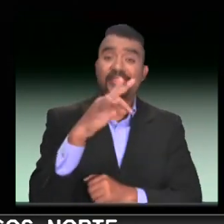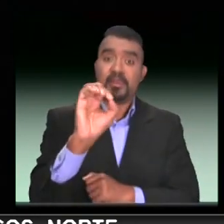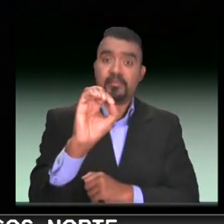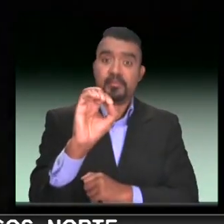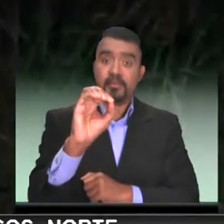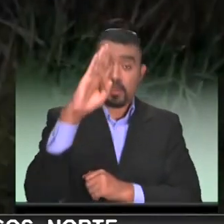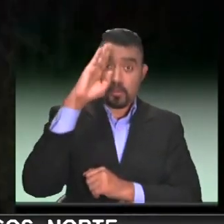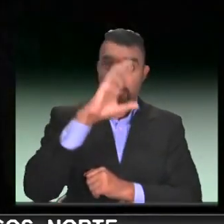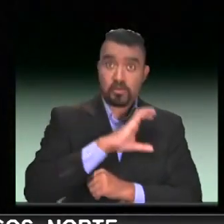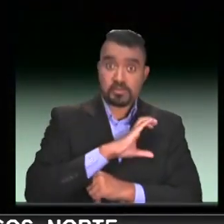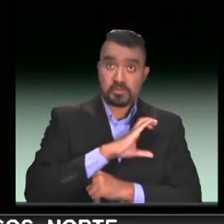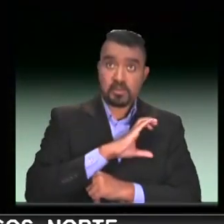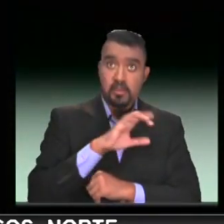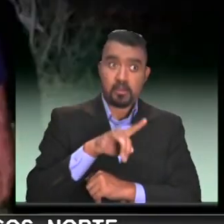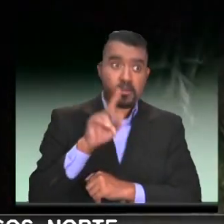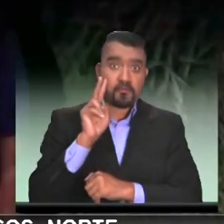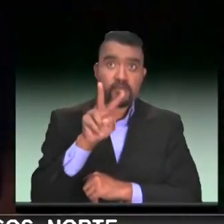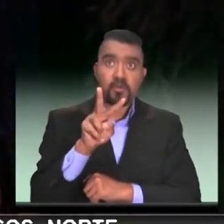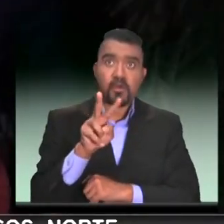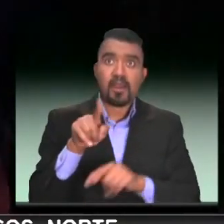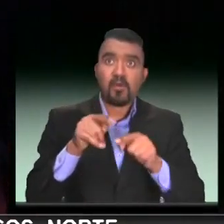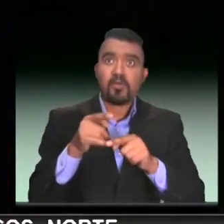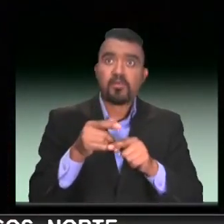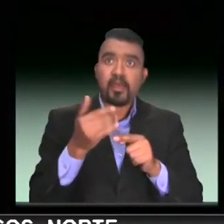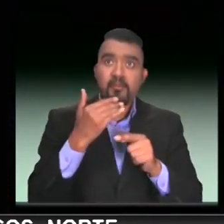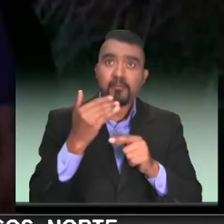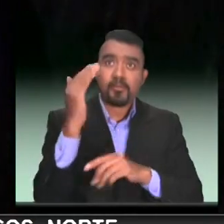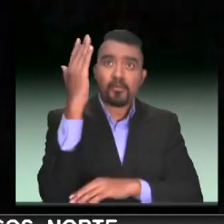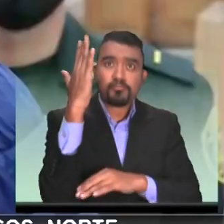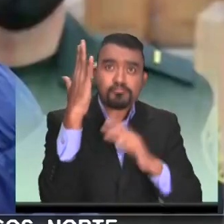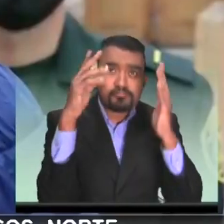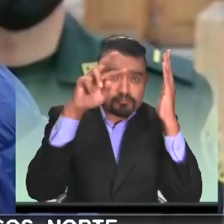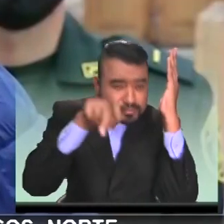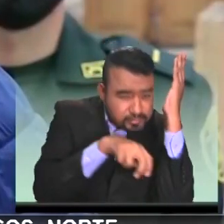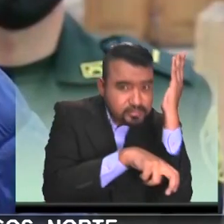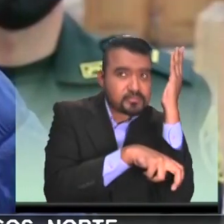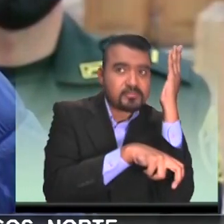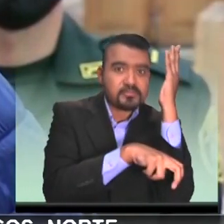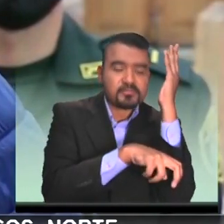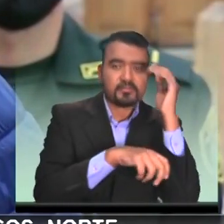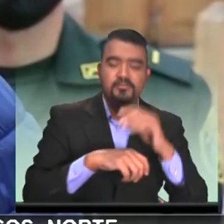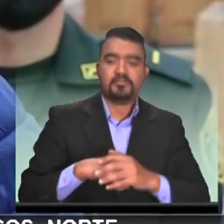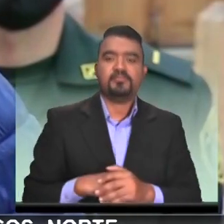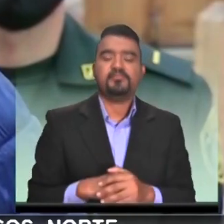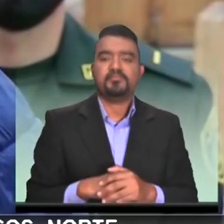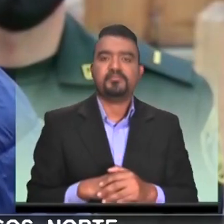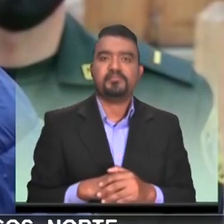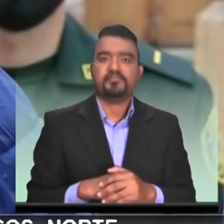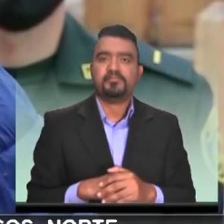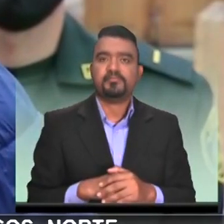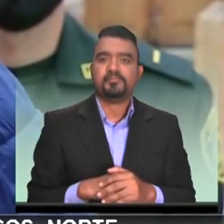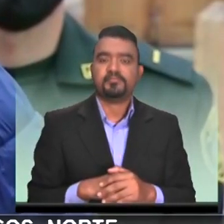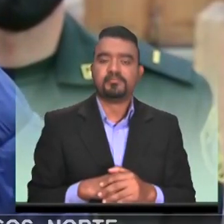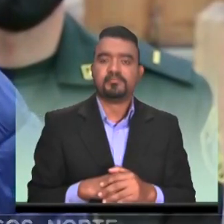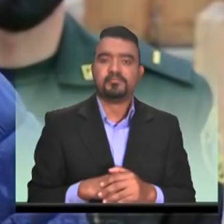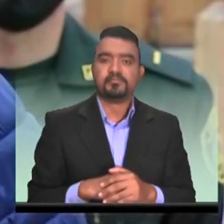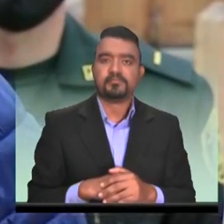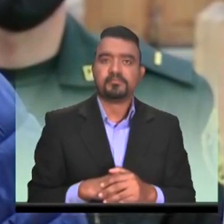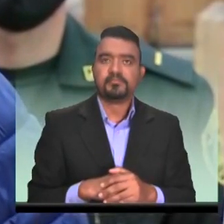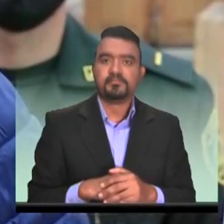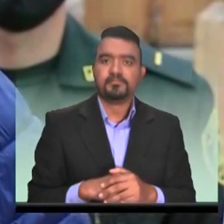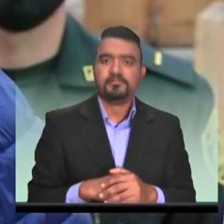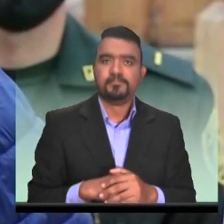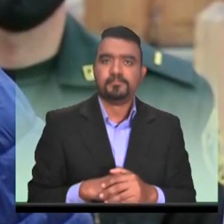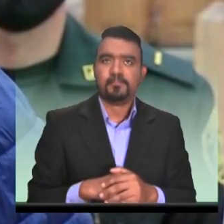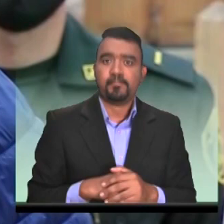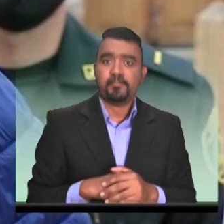personas incluso se escondían en algunos arbustos pues dando como resultado la imposición de alrededor de